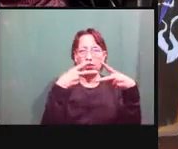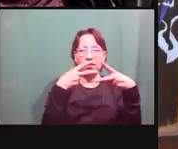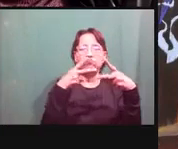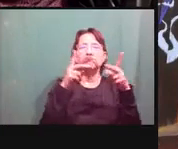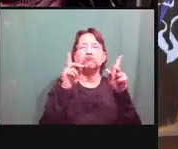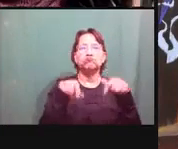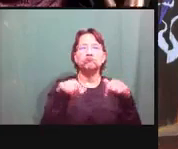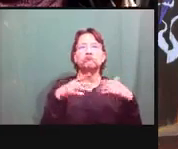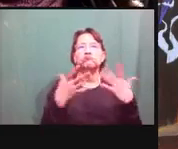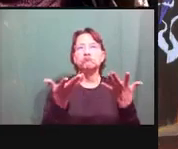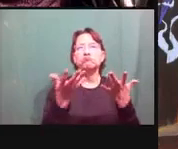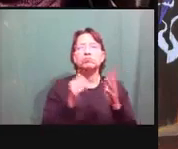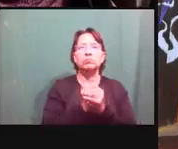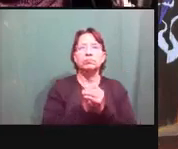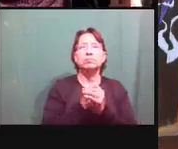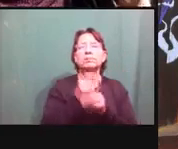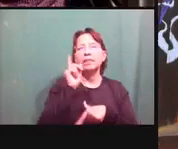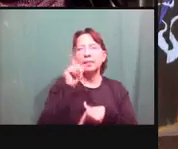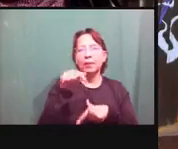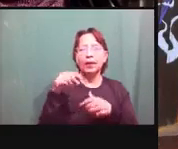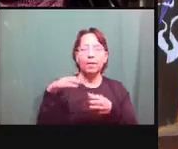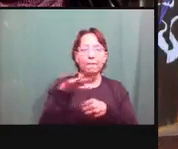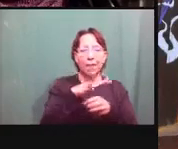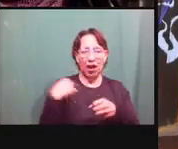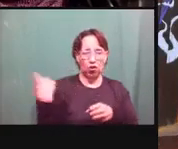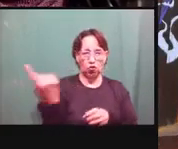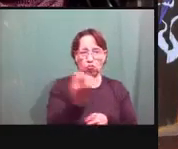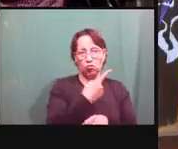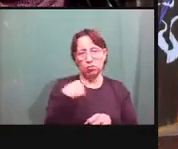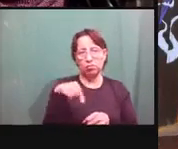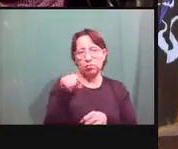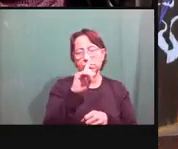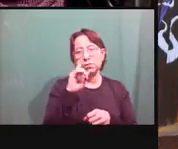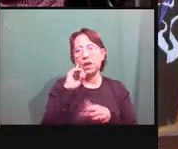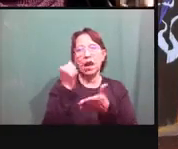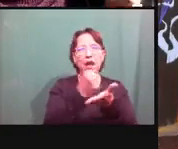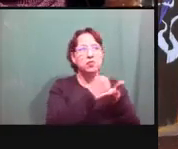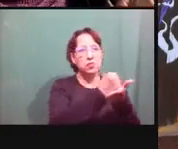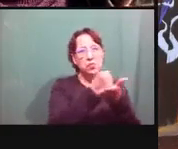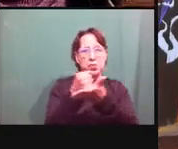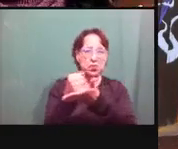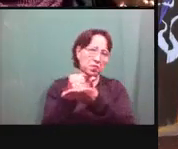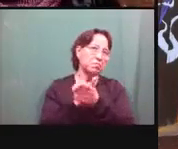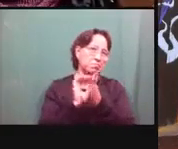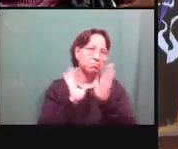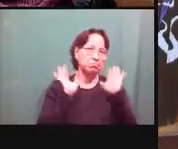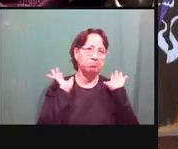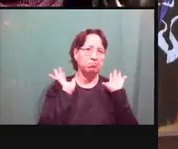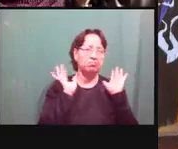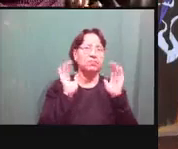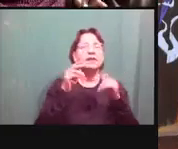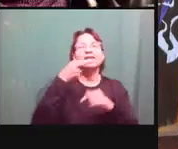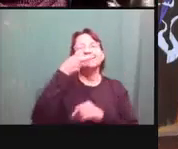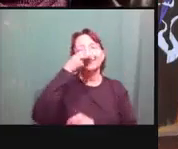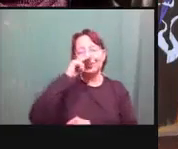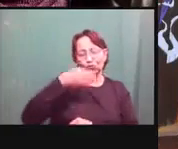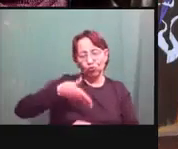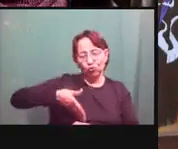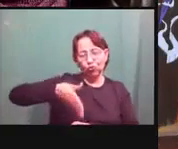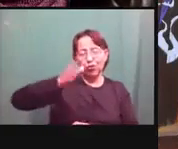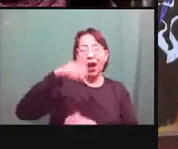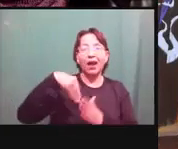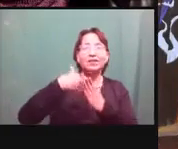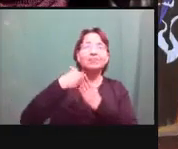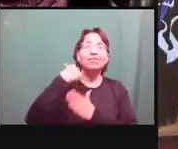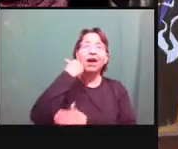Entonces, pues quería todo el barrio de alguna manera colaborar, ya que los íbamos desde los niños hasta los adultos y habían